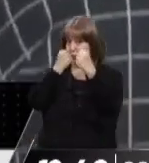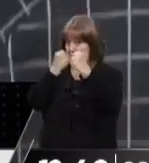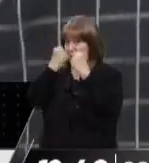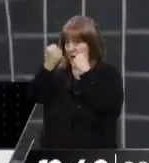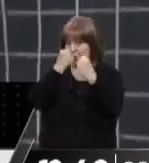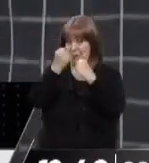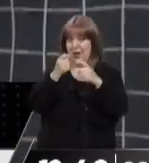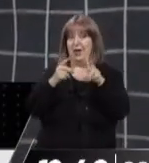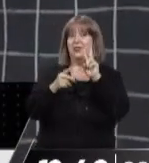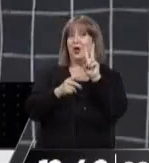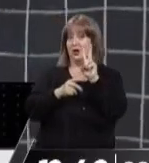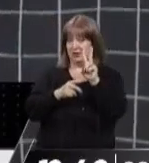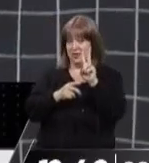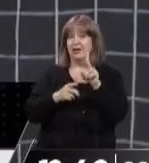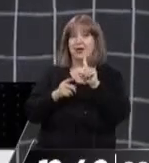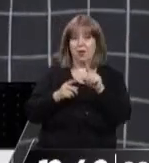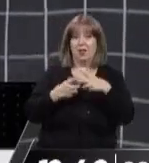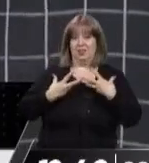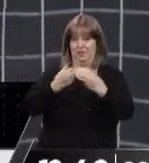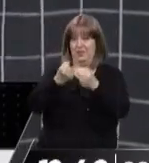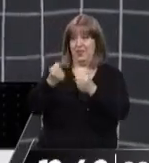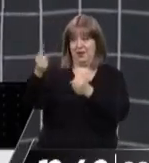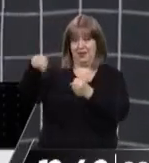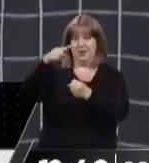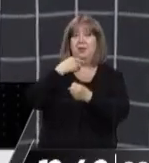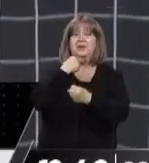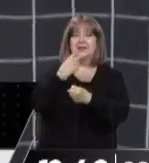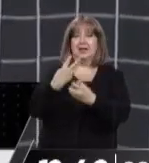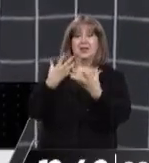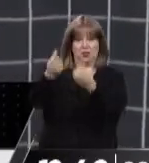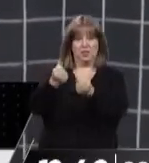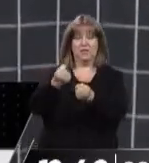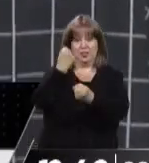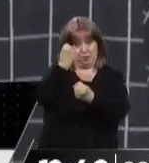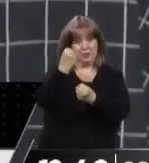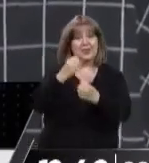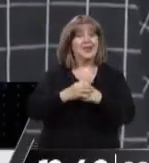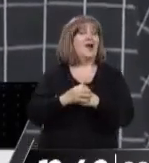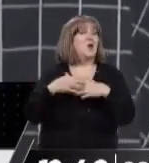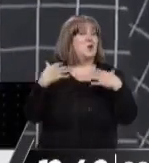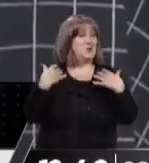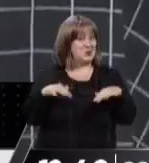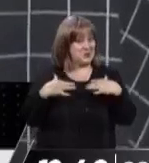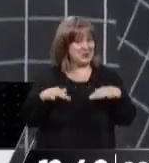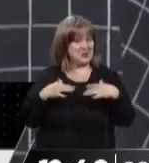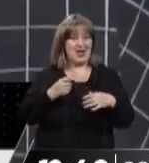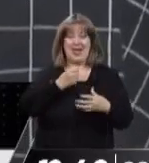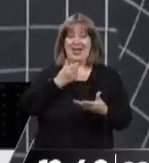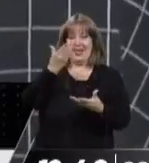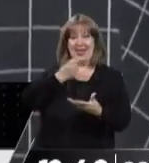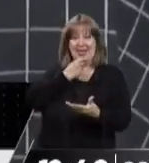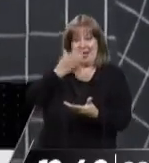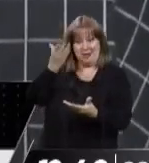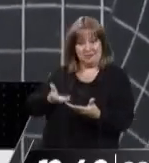Bueno, bueno, si es el secreto, yo les dije que iba a ser una nota maravillosa. ¿Qué ejemplo? Así de última, no lo otro. ¿Qué ejemplo? No,